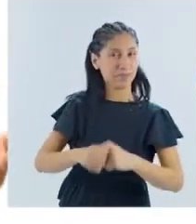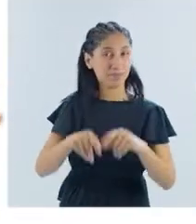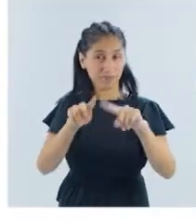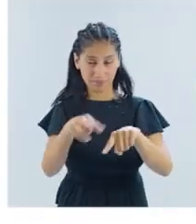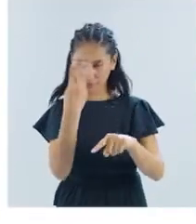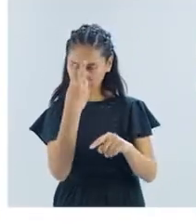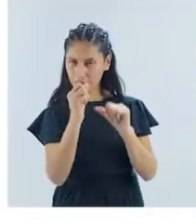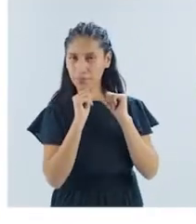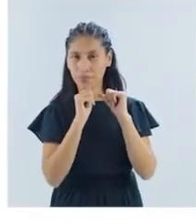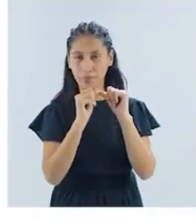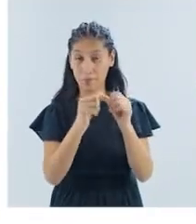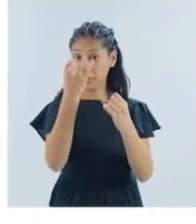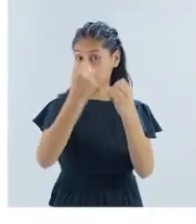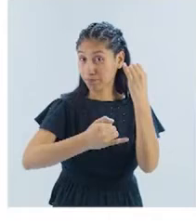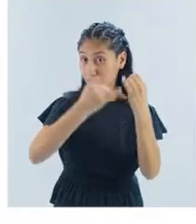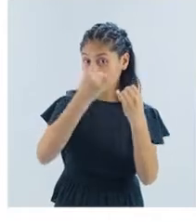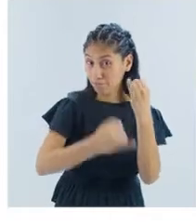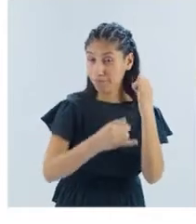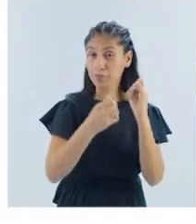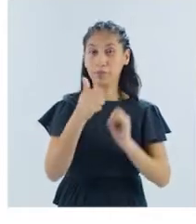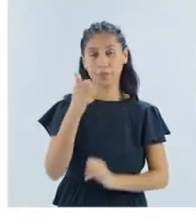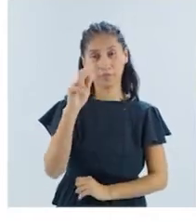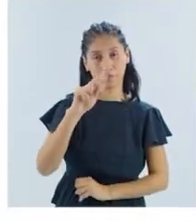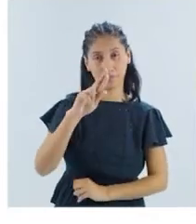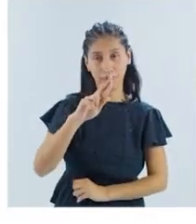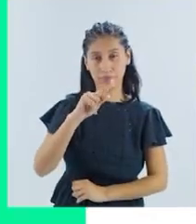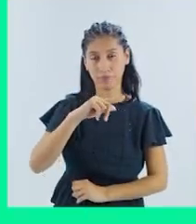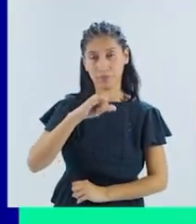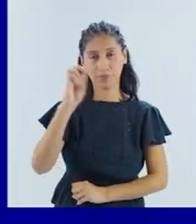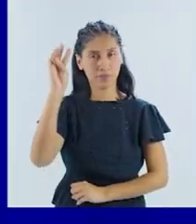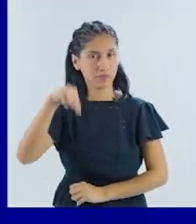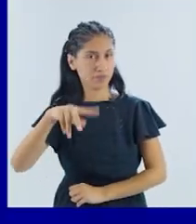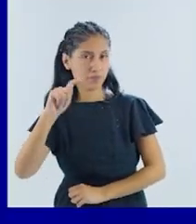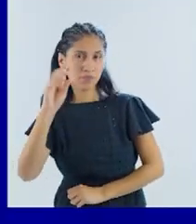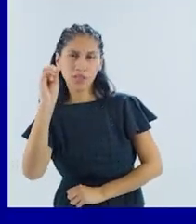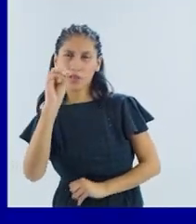Amaru. Veamos ahora el último argumento.